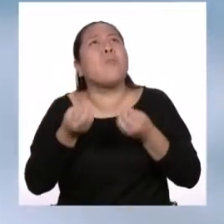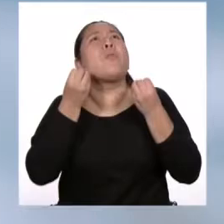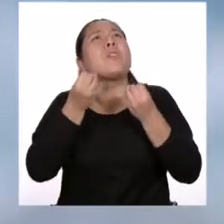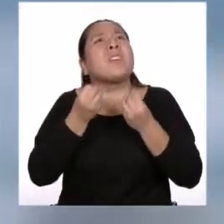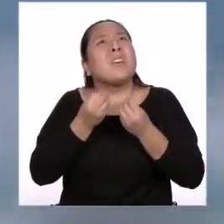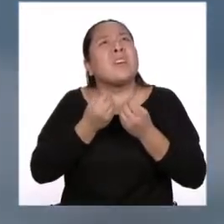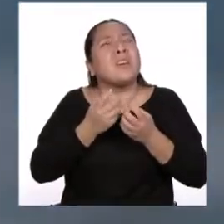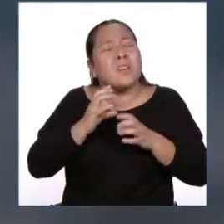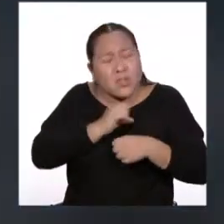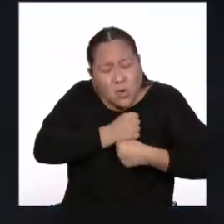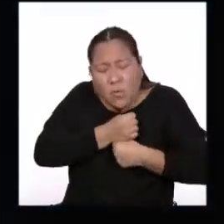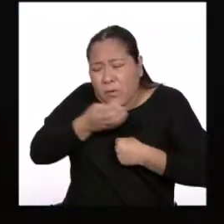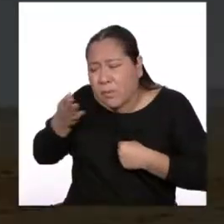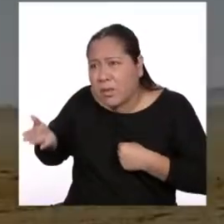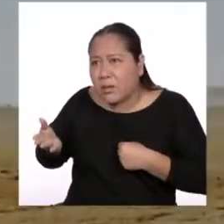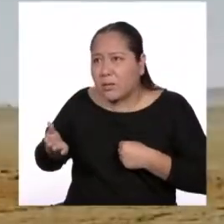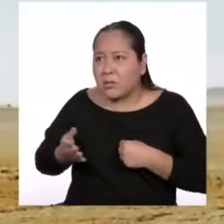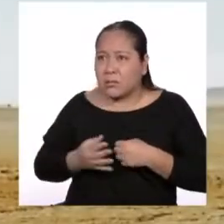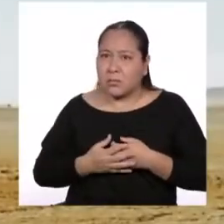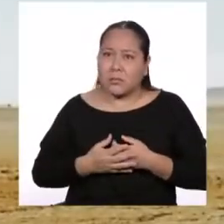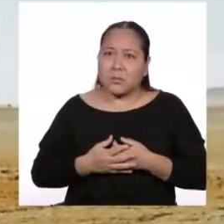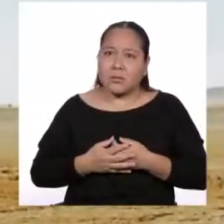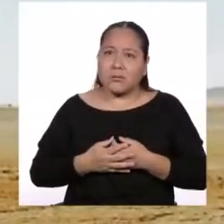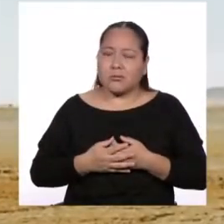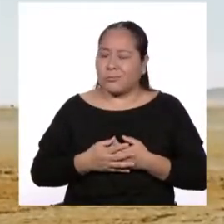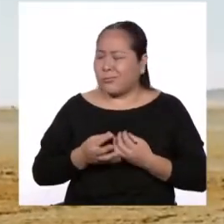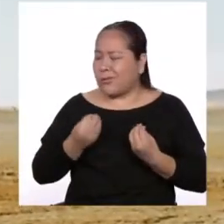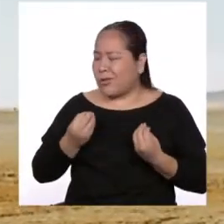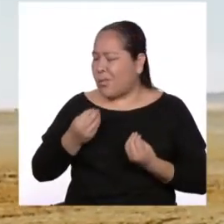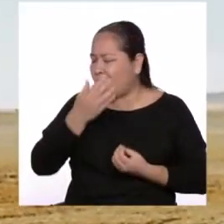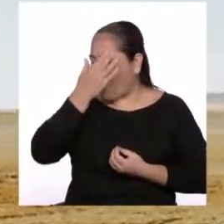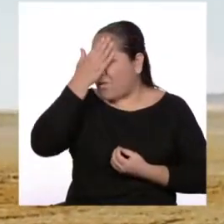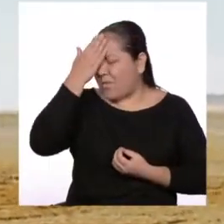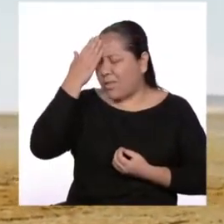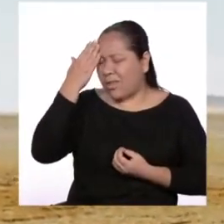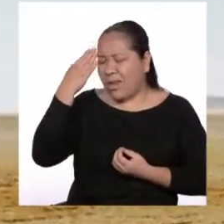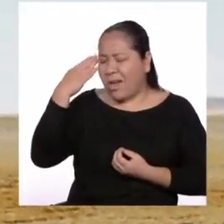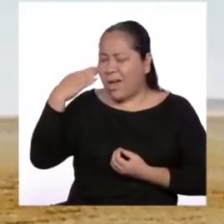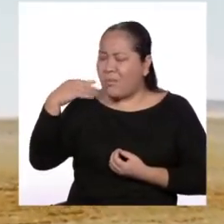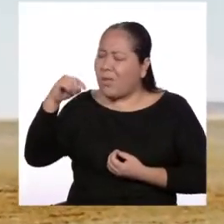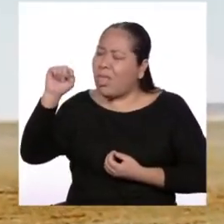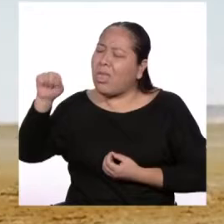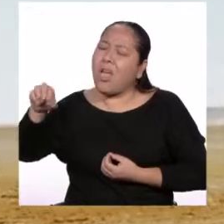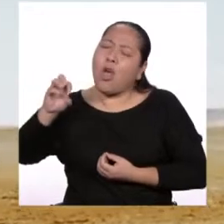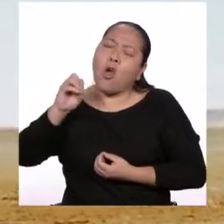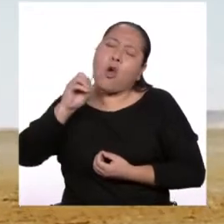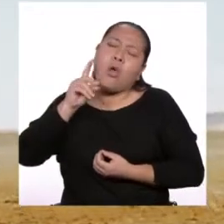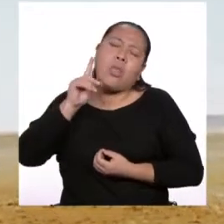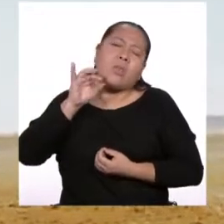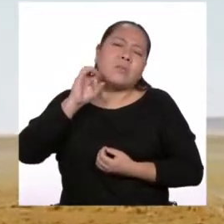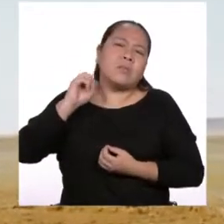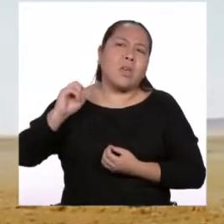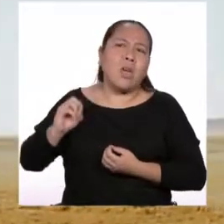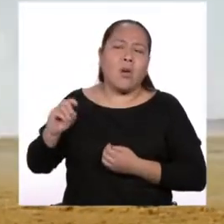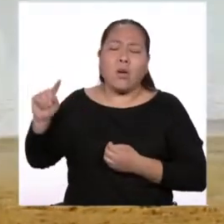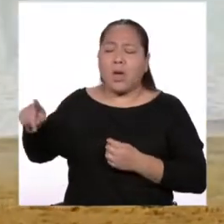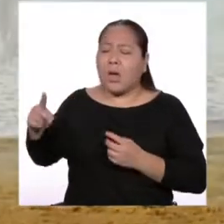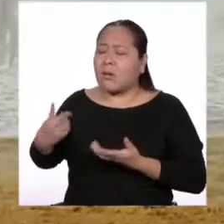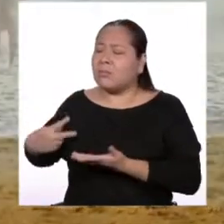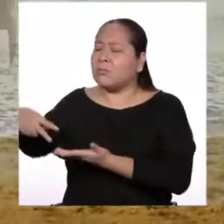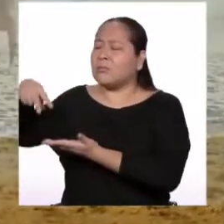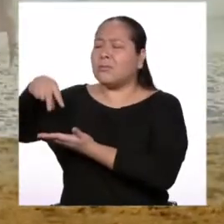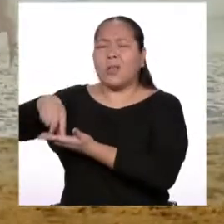Hija mía, ¿cómo podría olvidarme tan pronto del divino Odiseo, quien sobresale entre los hombres por